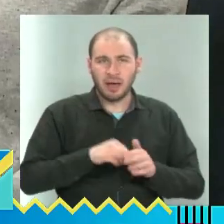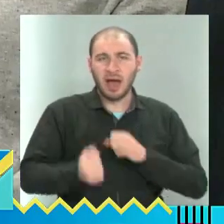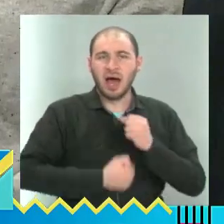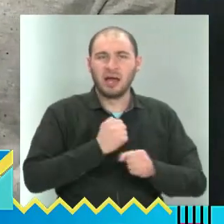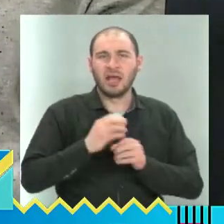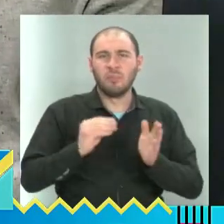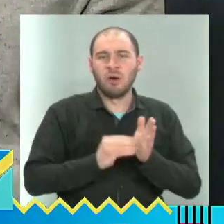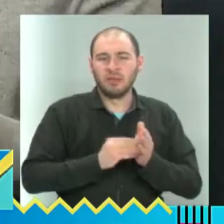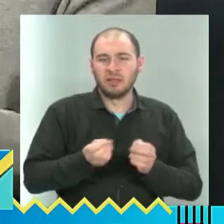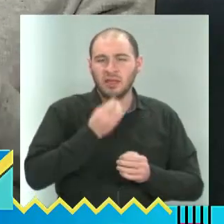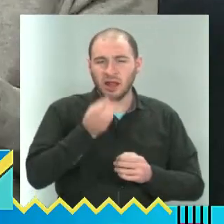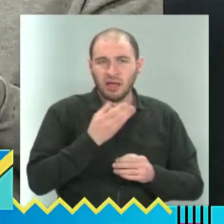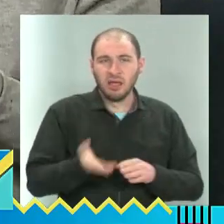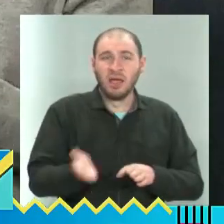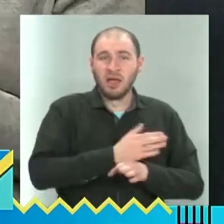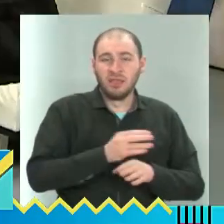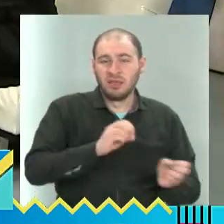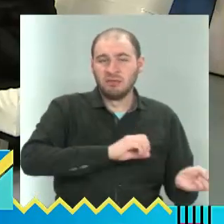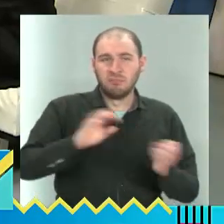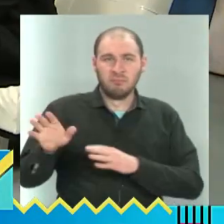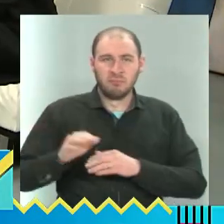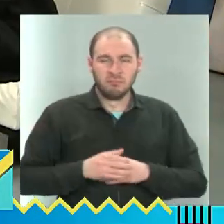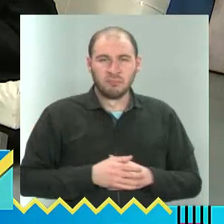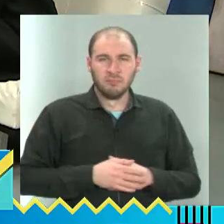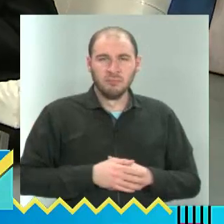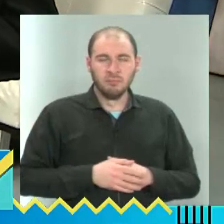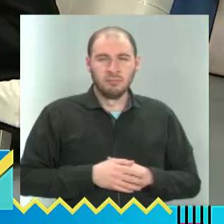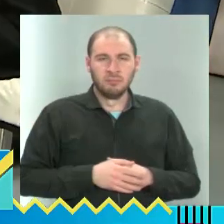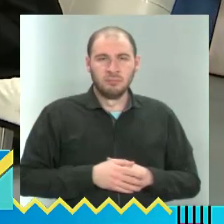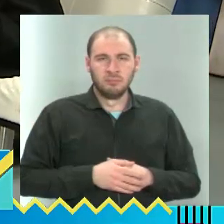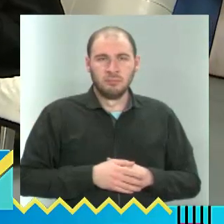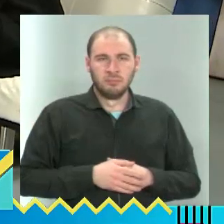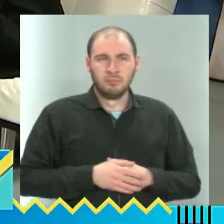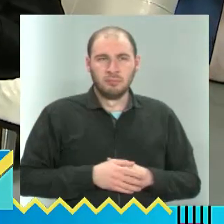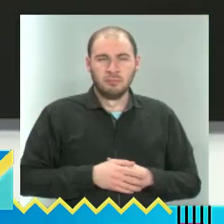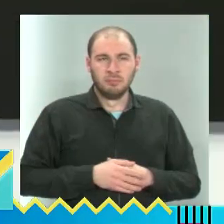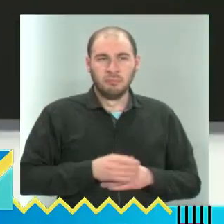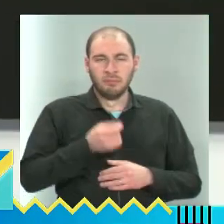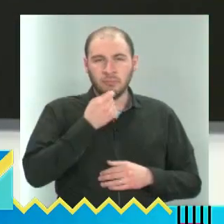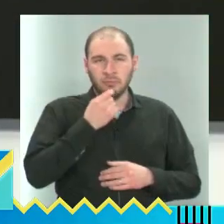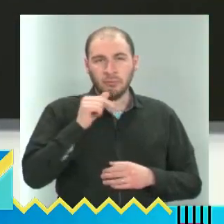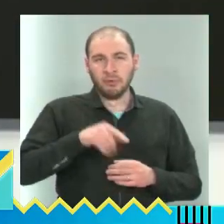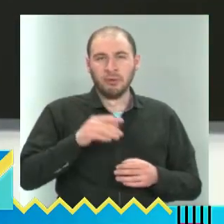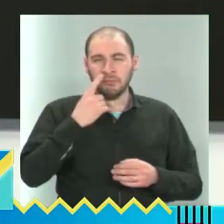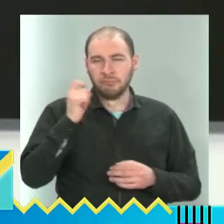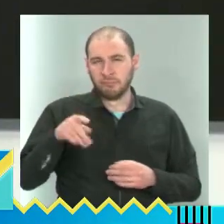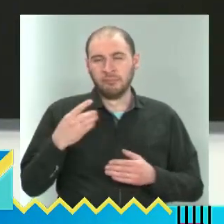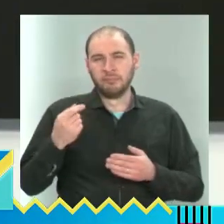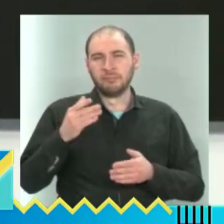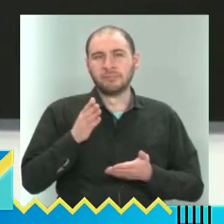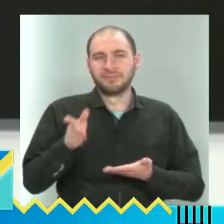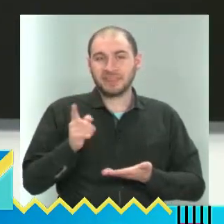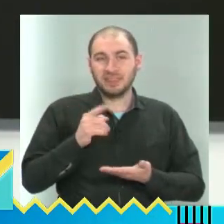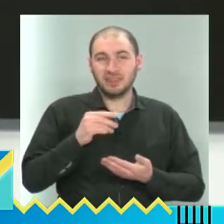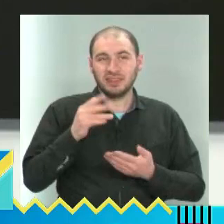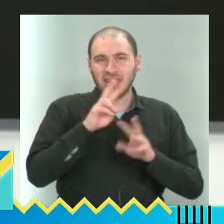de la declaración, ¿no? Antes de hacer la derivación, que sería acá el doctor, que es